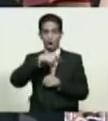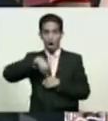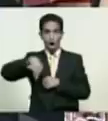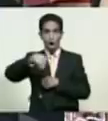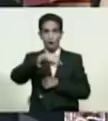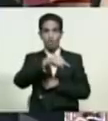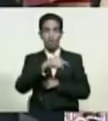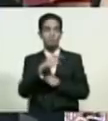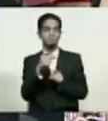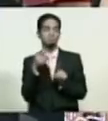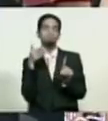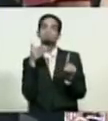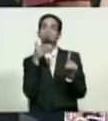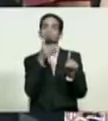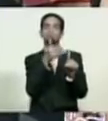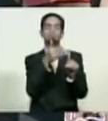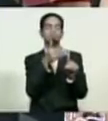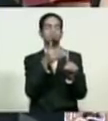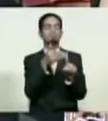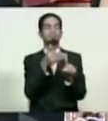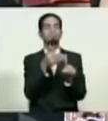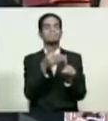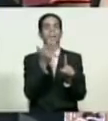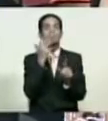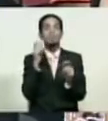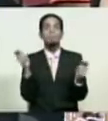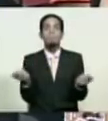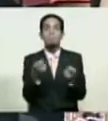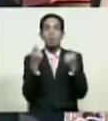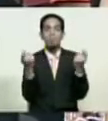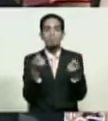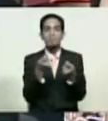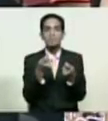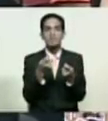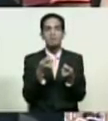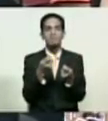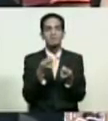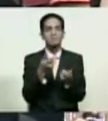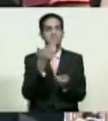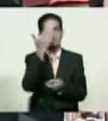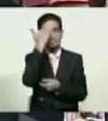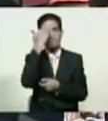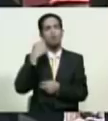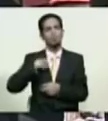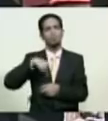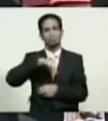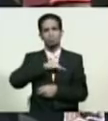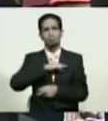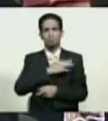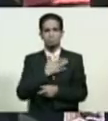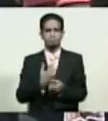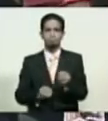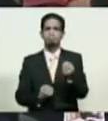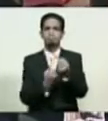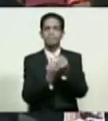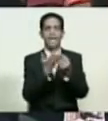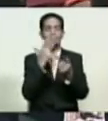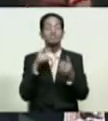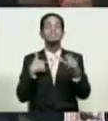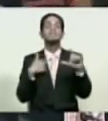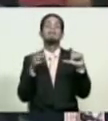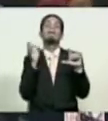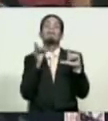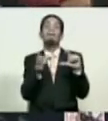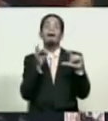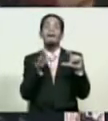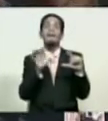y militantes, coordinadores y promotores del movimiento Somos Venezuela, dijimos, somos los guardianes del carnet de la patria, porque en el carnet de la